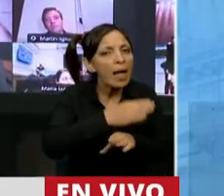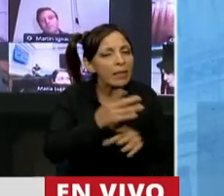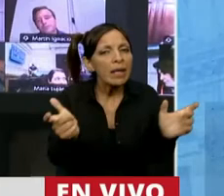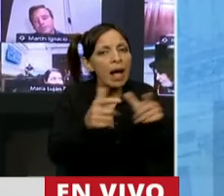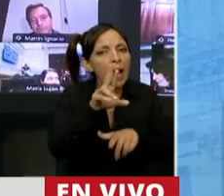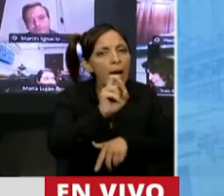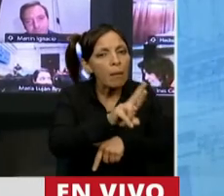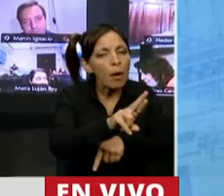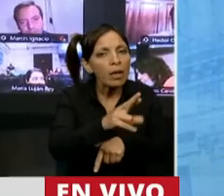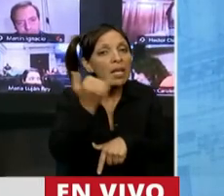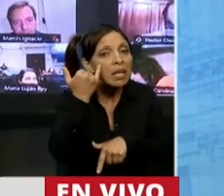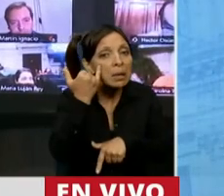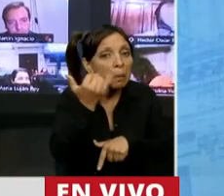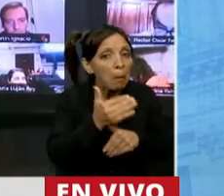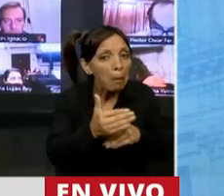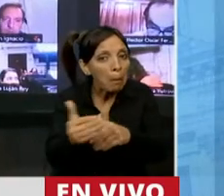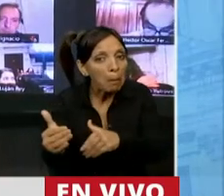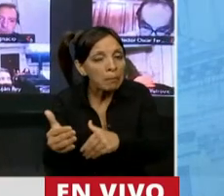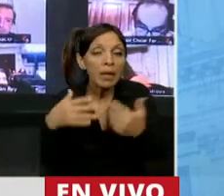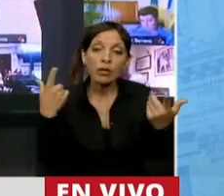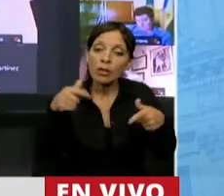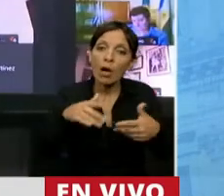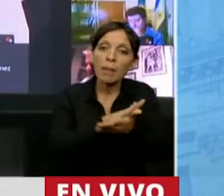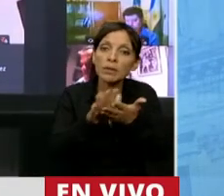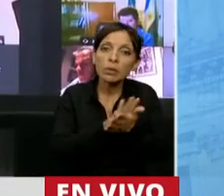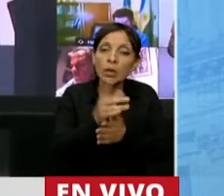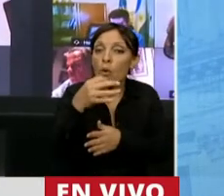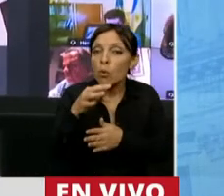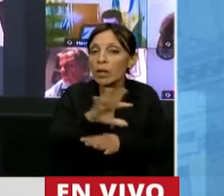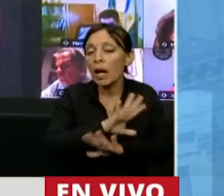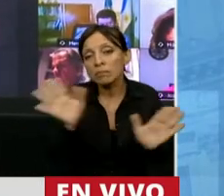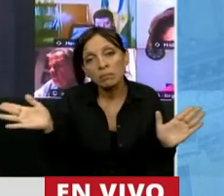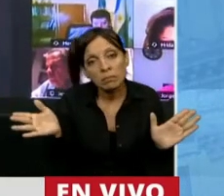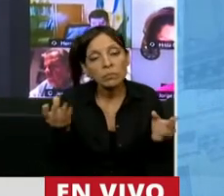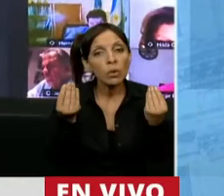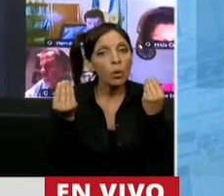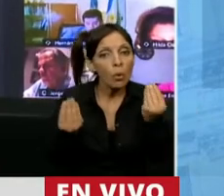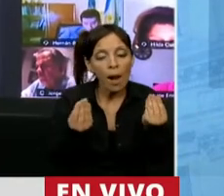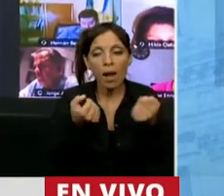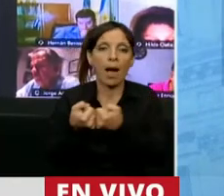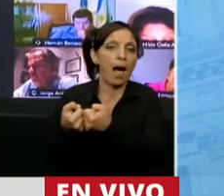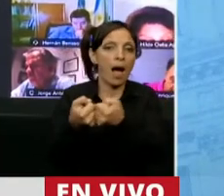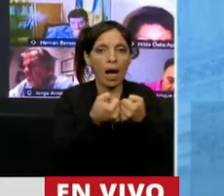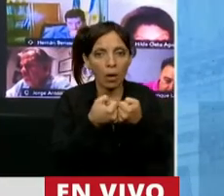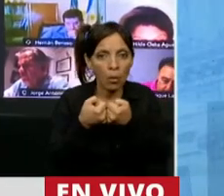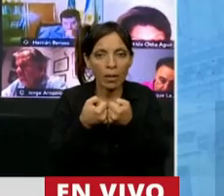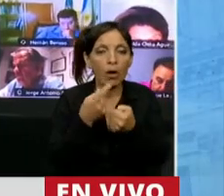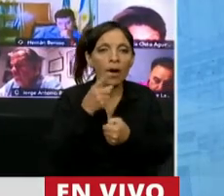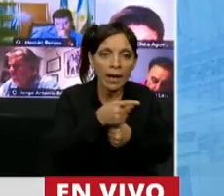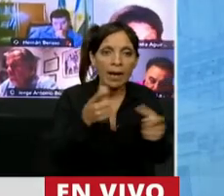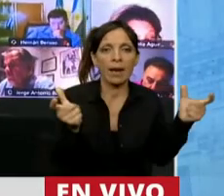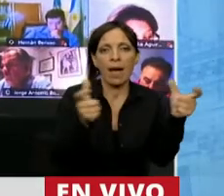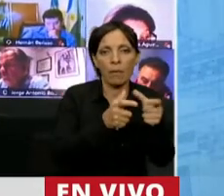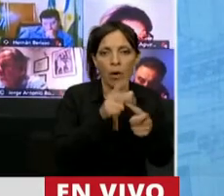labor parlamentaria y no se trató. Así que para solucionarlo hay una sola vía. Consenso en labor